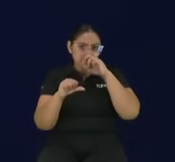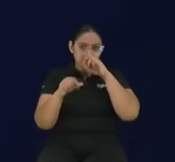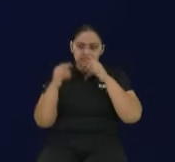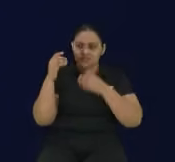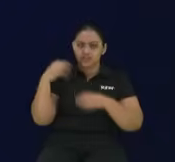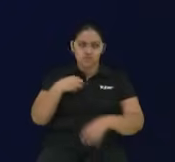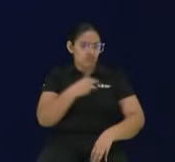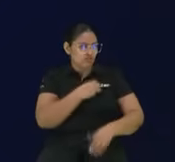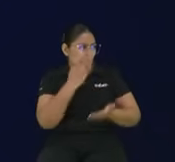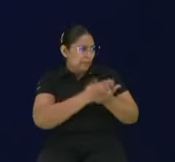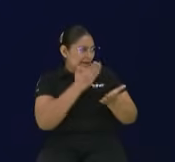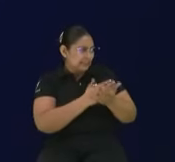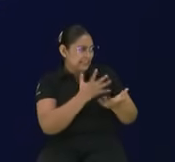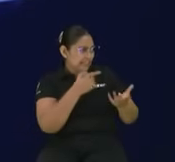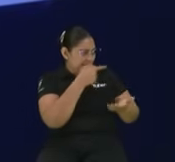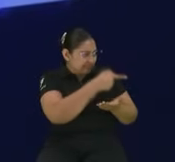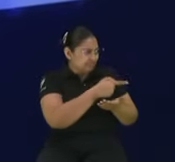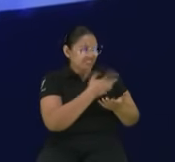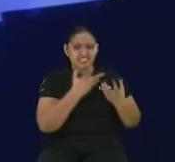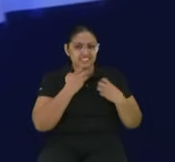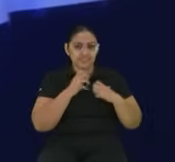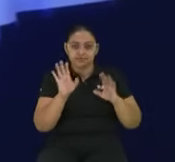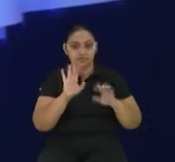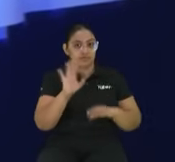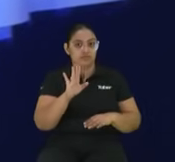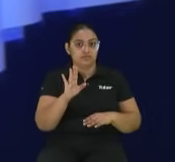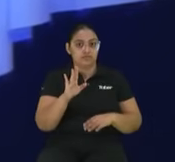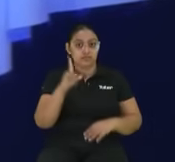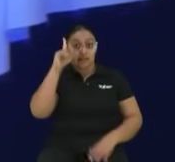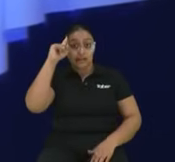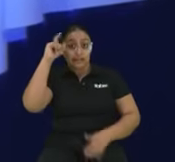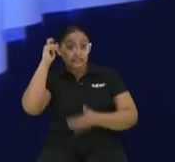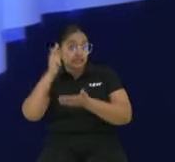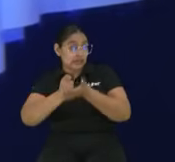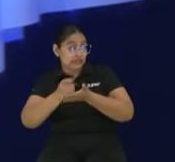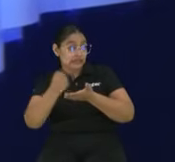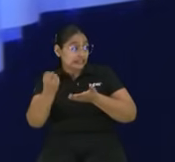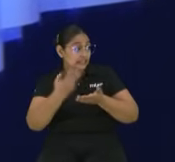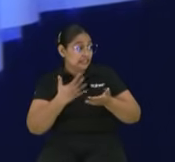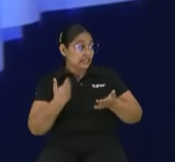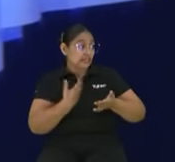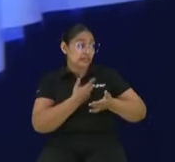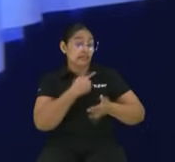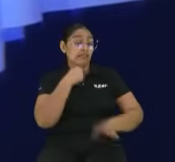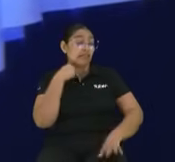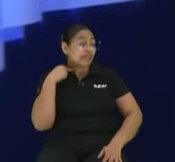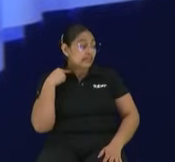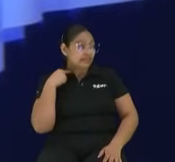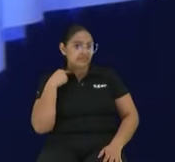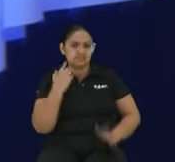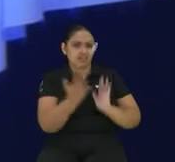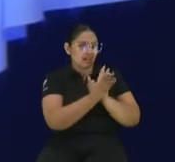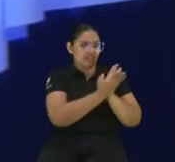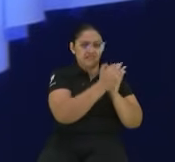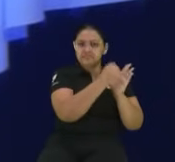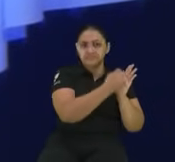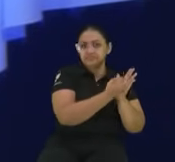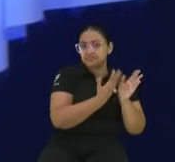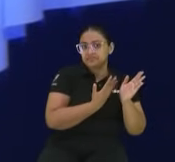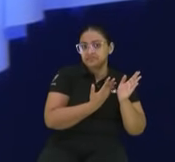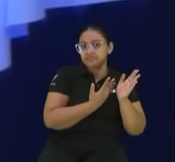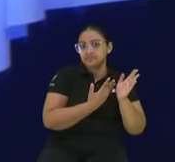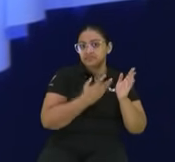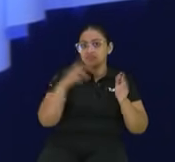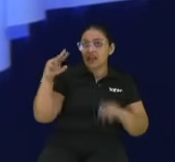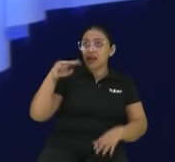molestar Y qué dice el examen es de muerte la Biblia no dice eso un buen amigo del Señor Jesús